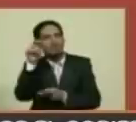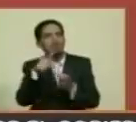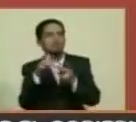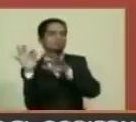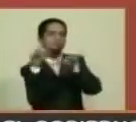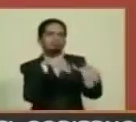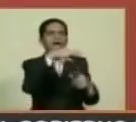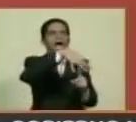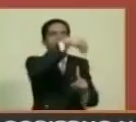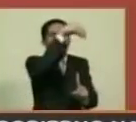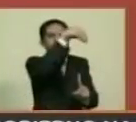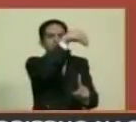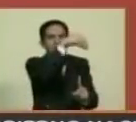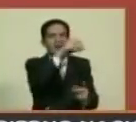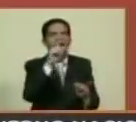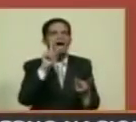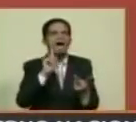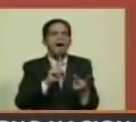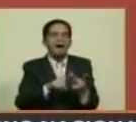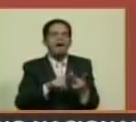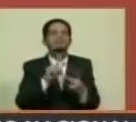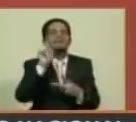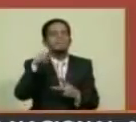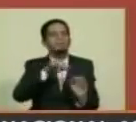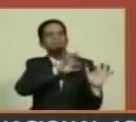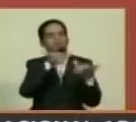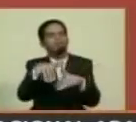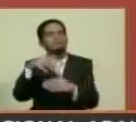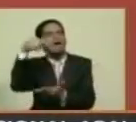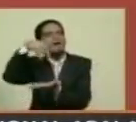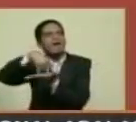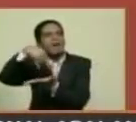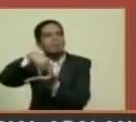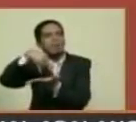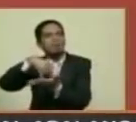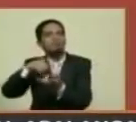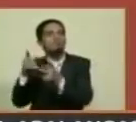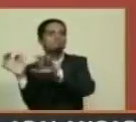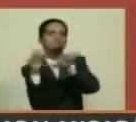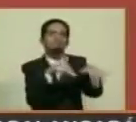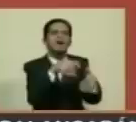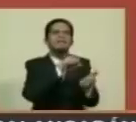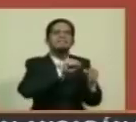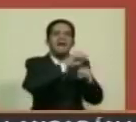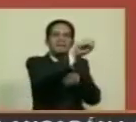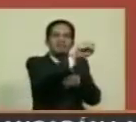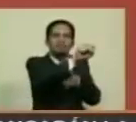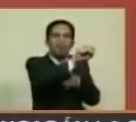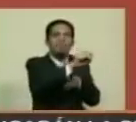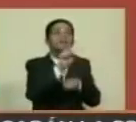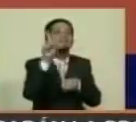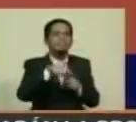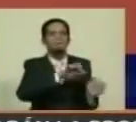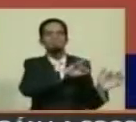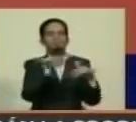Altamira, estuvieron en Carabobo, estuvieron en San Cristóbal y estuvieron en Maracaibo.